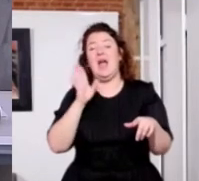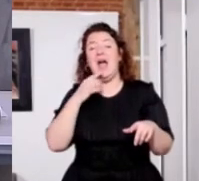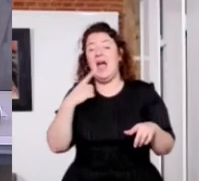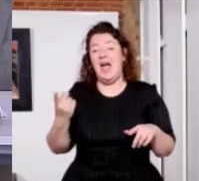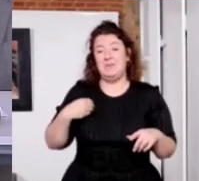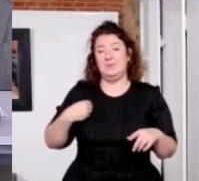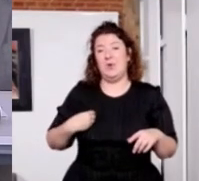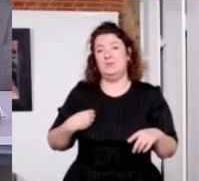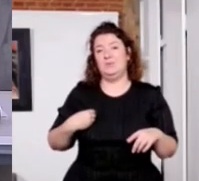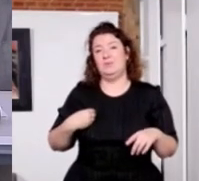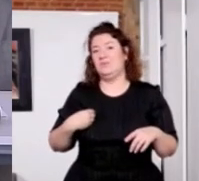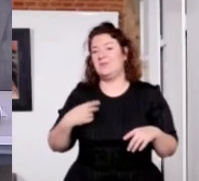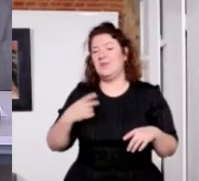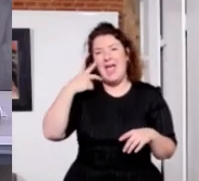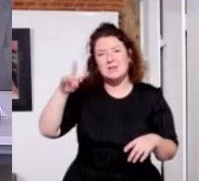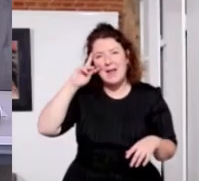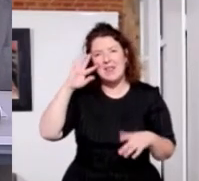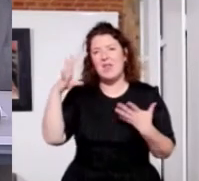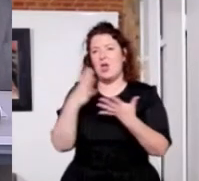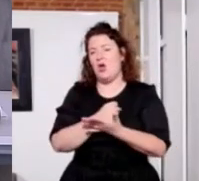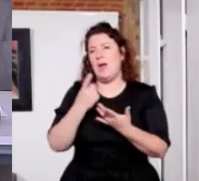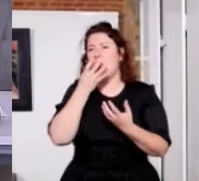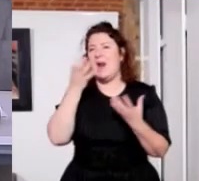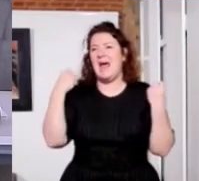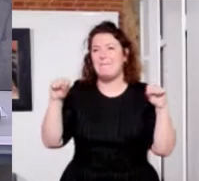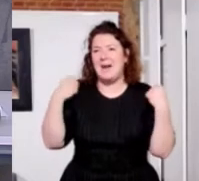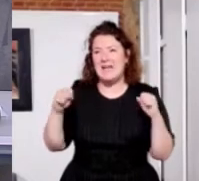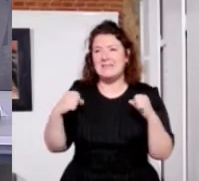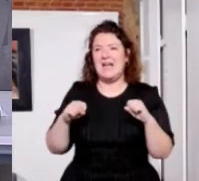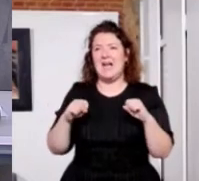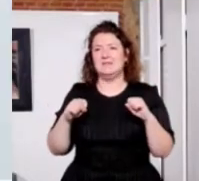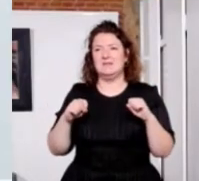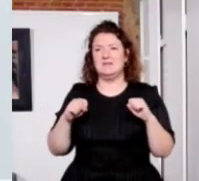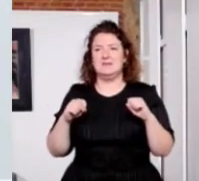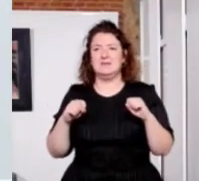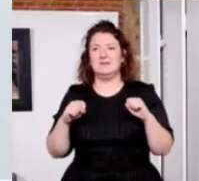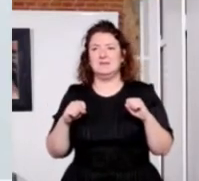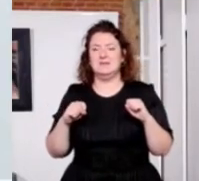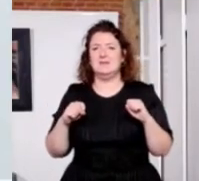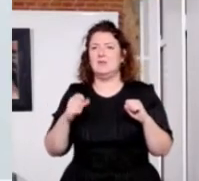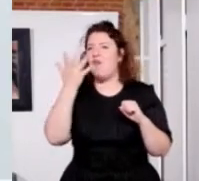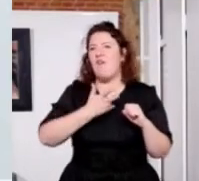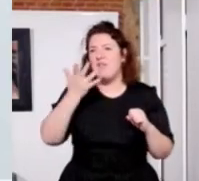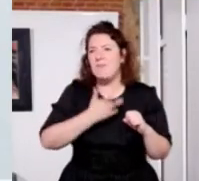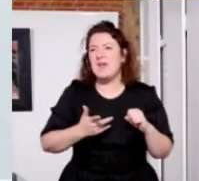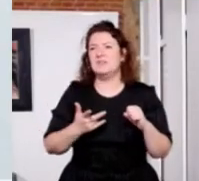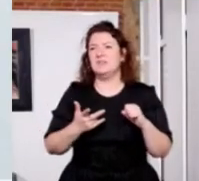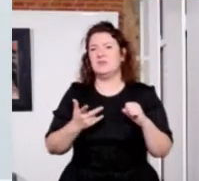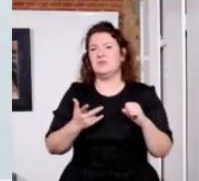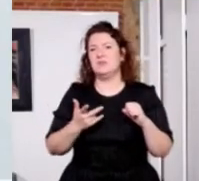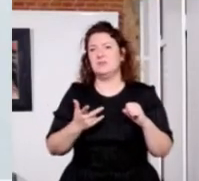decir, toda la experiencia, todas las buenas prácticas, todo el talento, todo el conocimiento, toda la